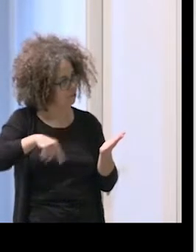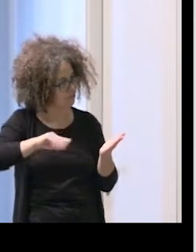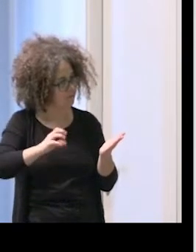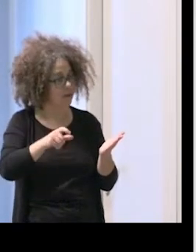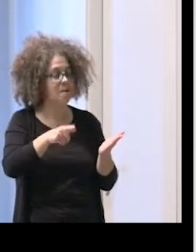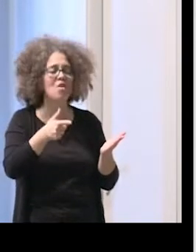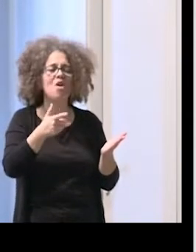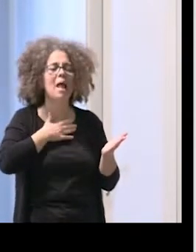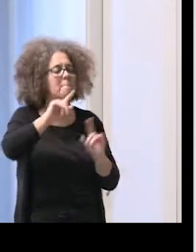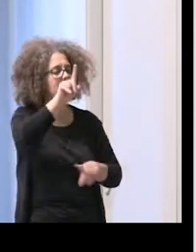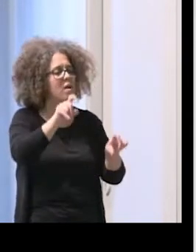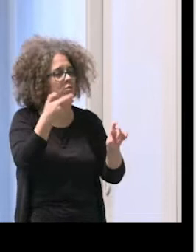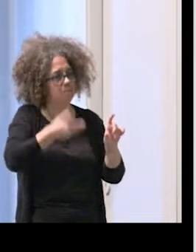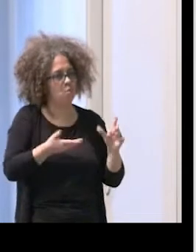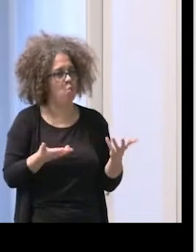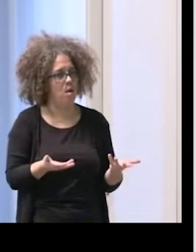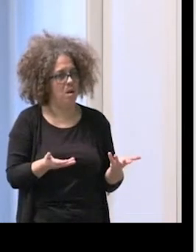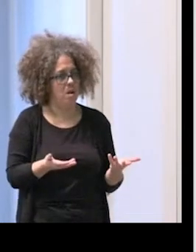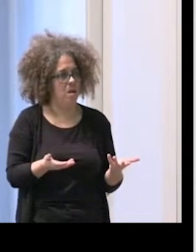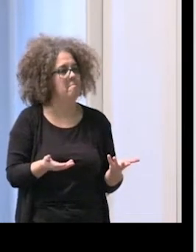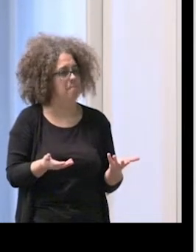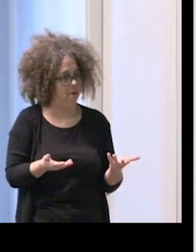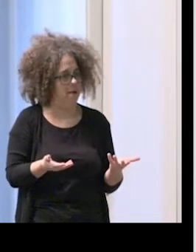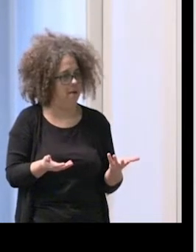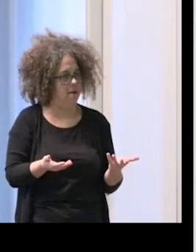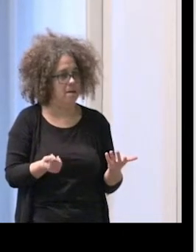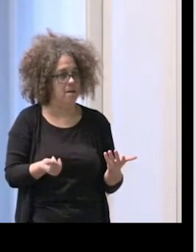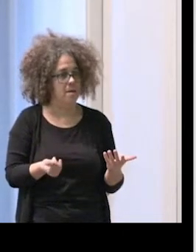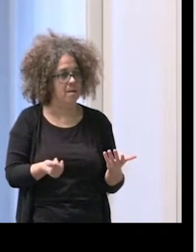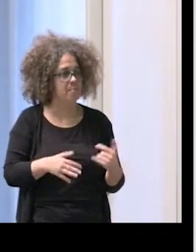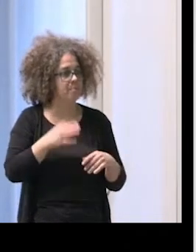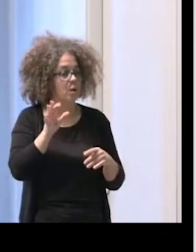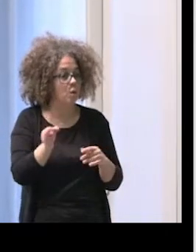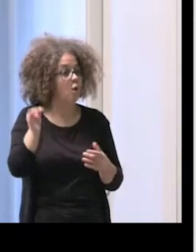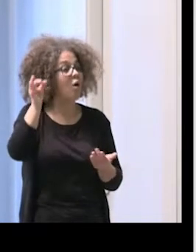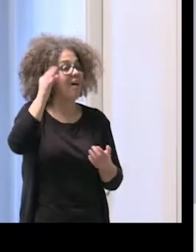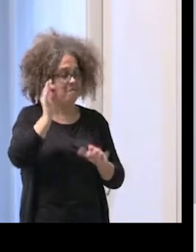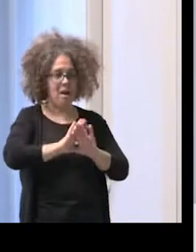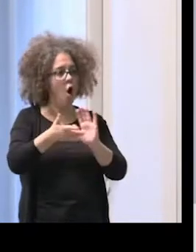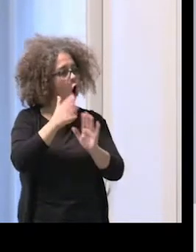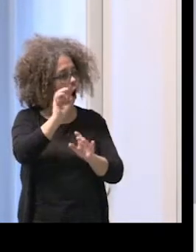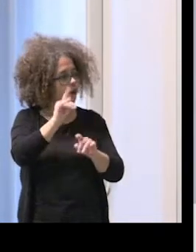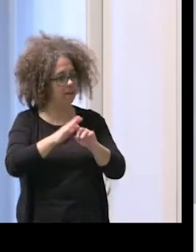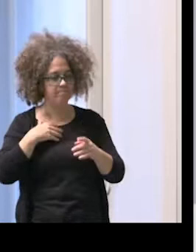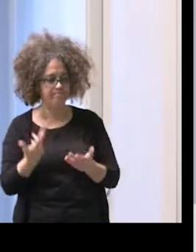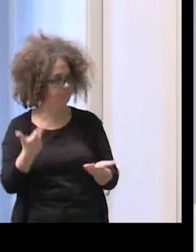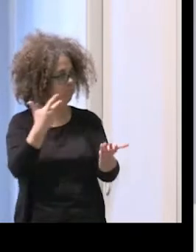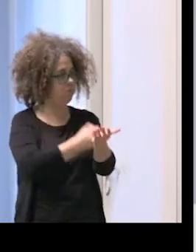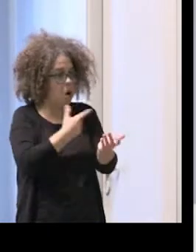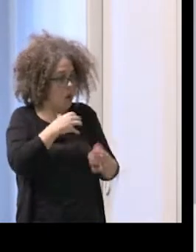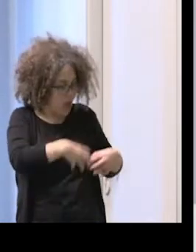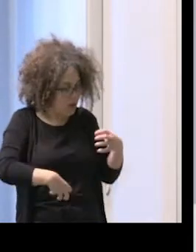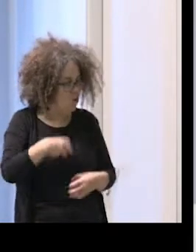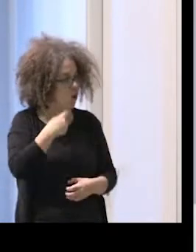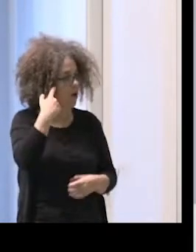pregunta importante acá es, ¿qué pasa con estas células cuando están en un organismo? ¿Van a funcionar? Entonces, la forma que hicimos para